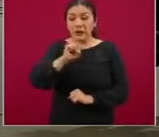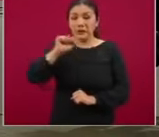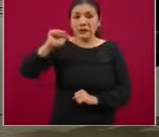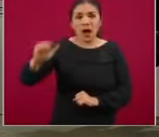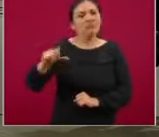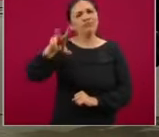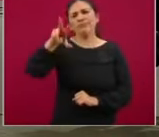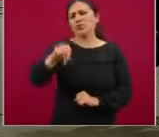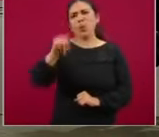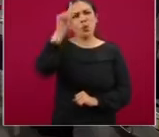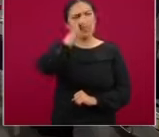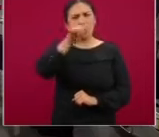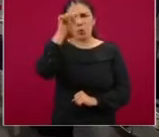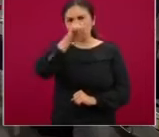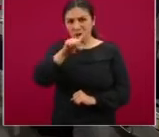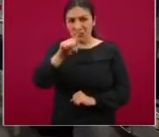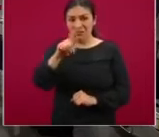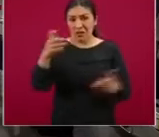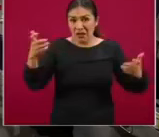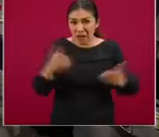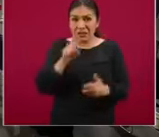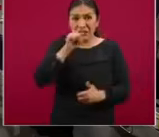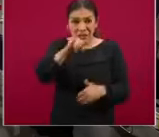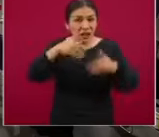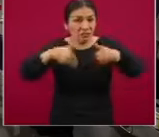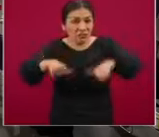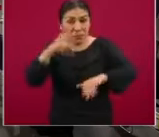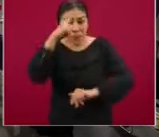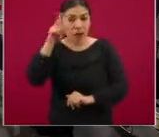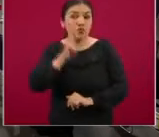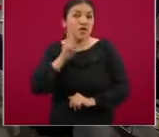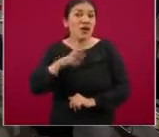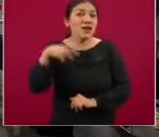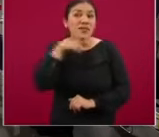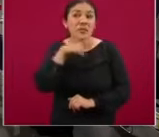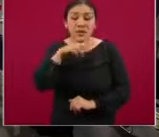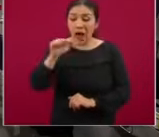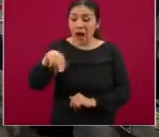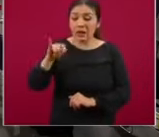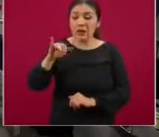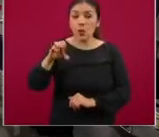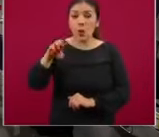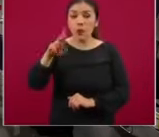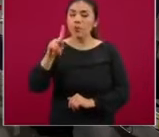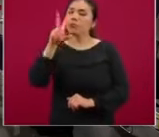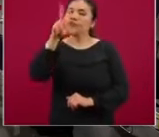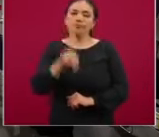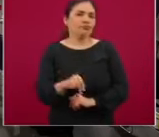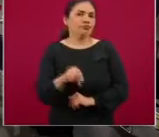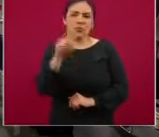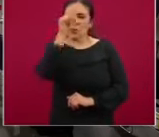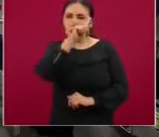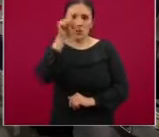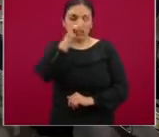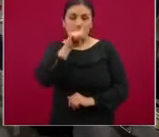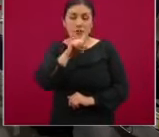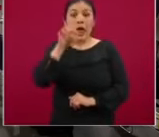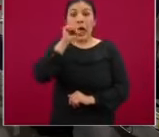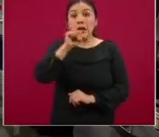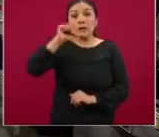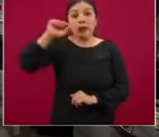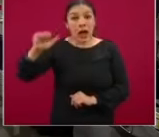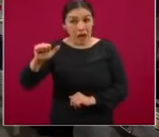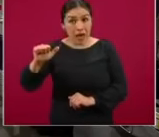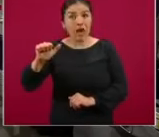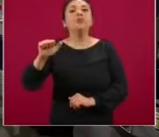no recomienda el uso de pruebas rápidas de anticuerpos. En cambio, la Secretaría de